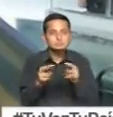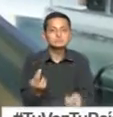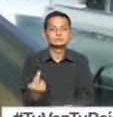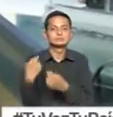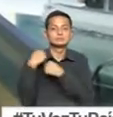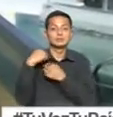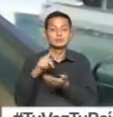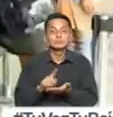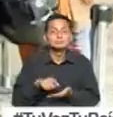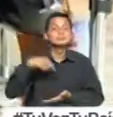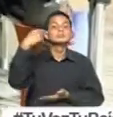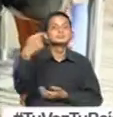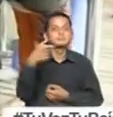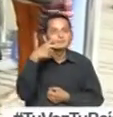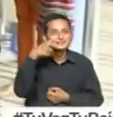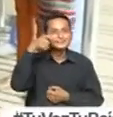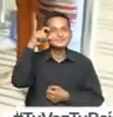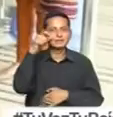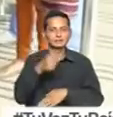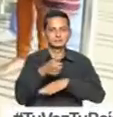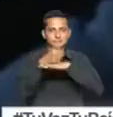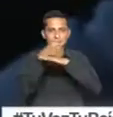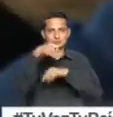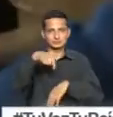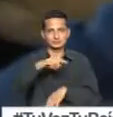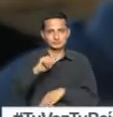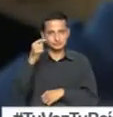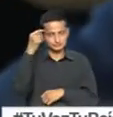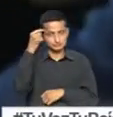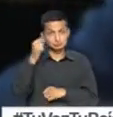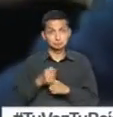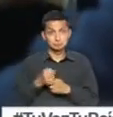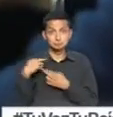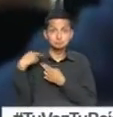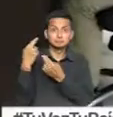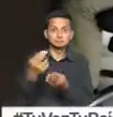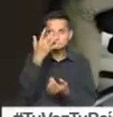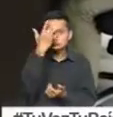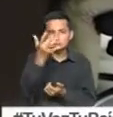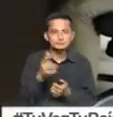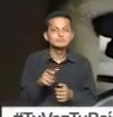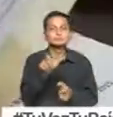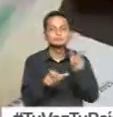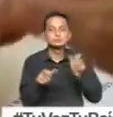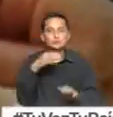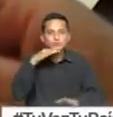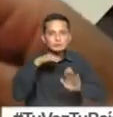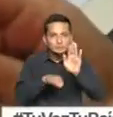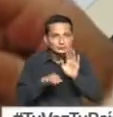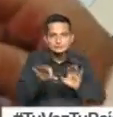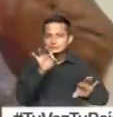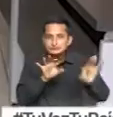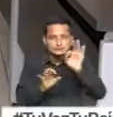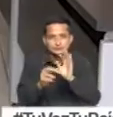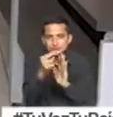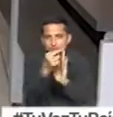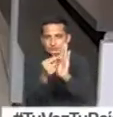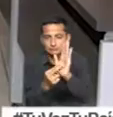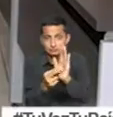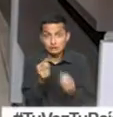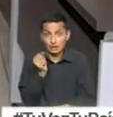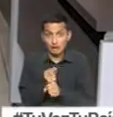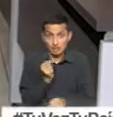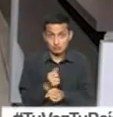del próximo fiscal general del Estado. Este cargo se designará mediante concurso de méritos y oposición. El trabajo